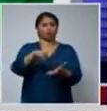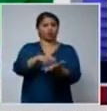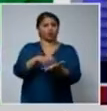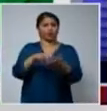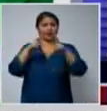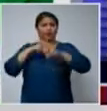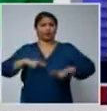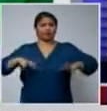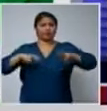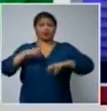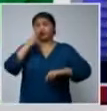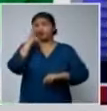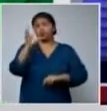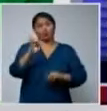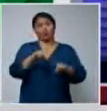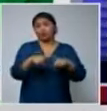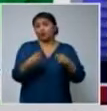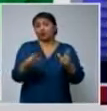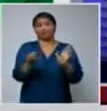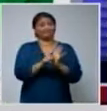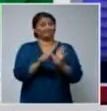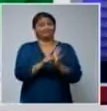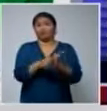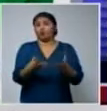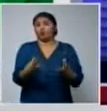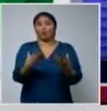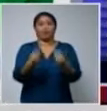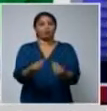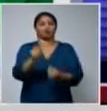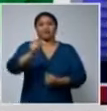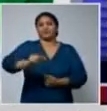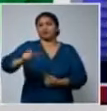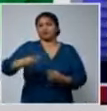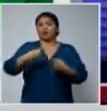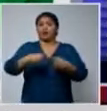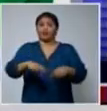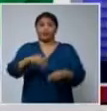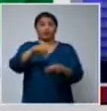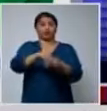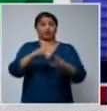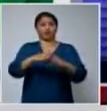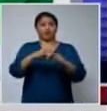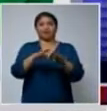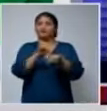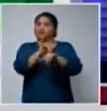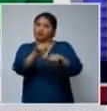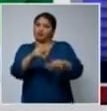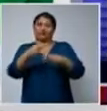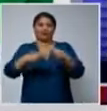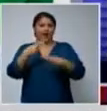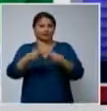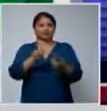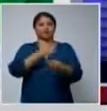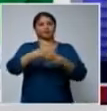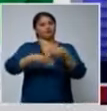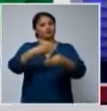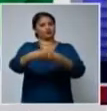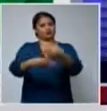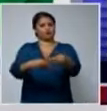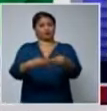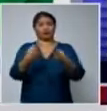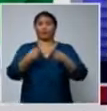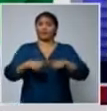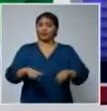se diagnostican diariamente, pero en el resto del país sí. Y por lo tanto, en La Habana, en